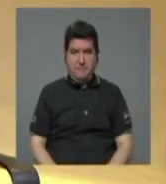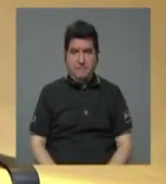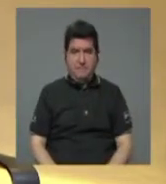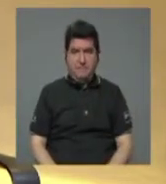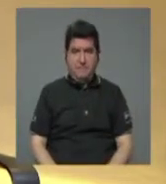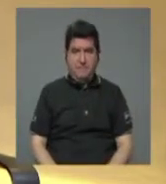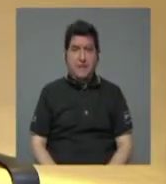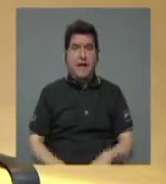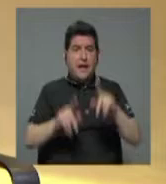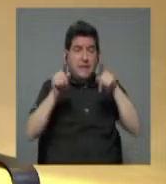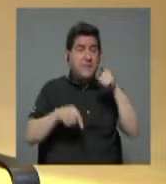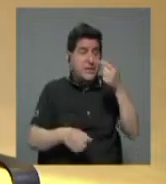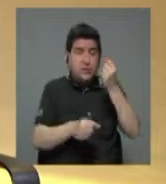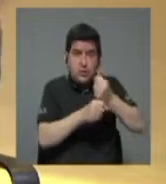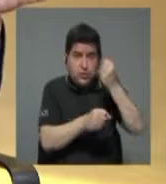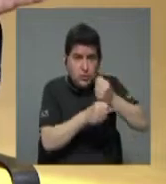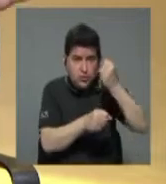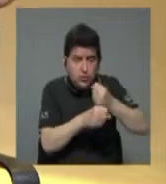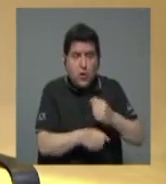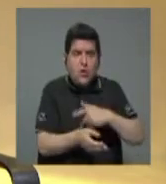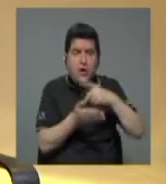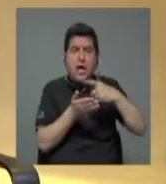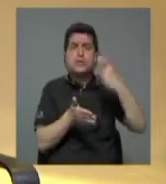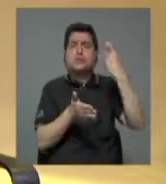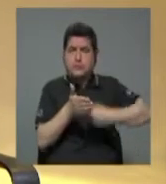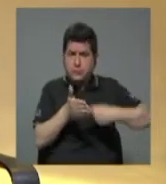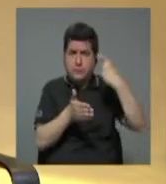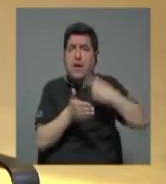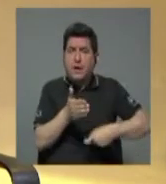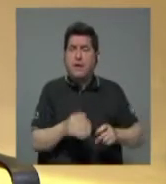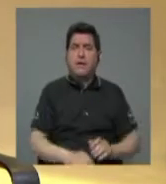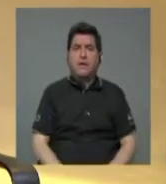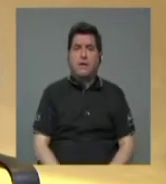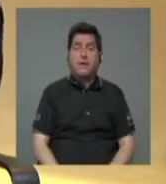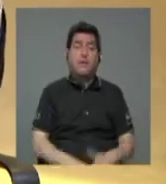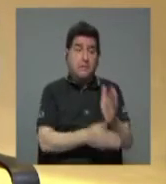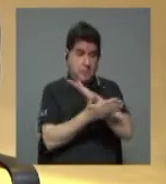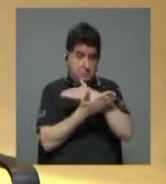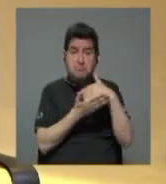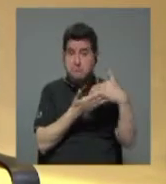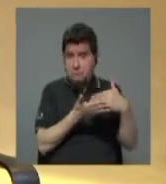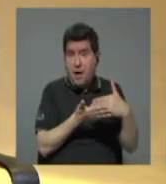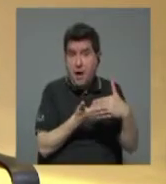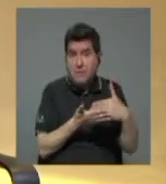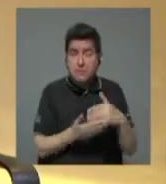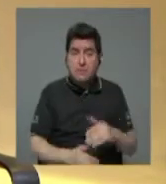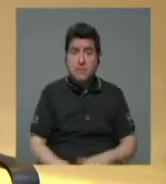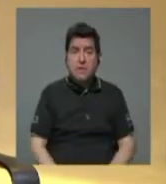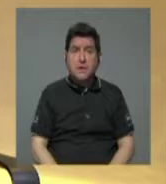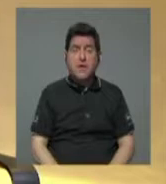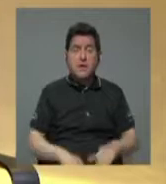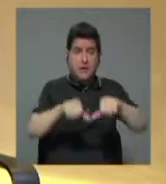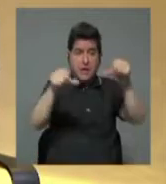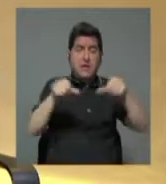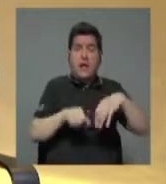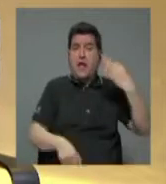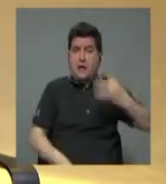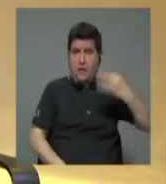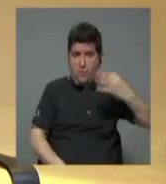los que trabajan ahí pagan impuestos, o sea, son parte del sector